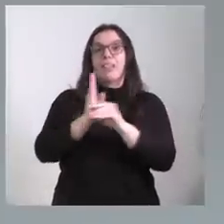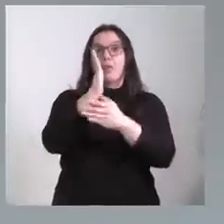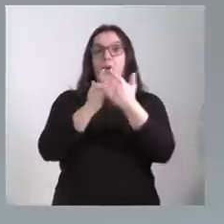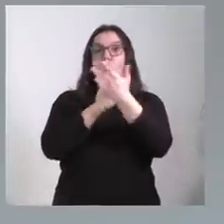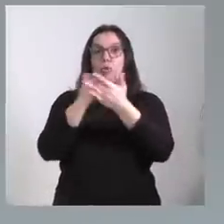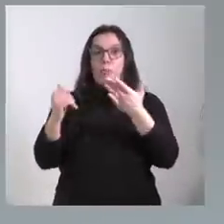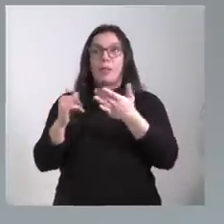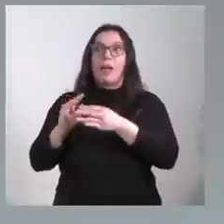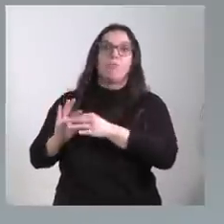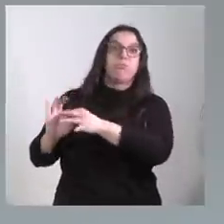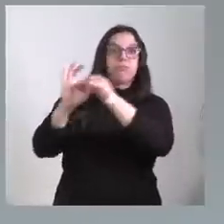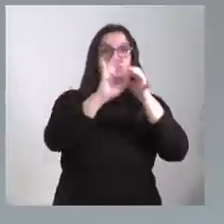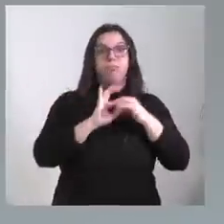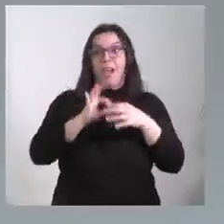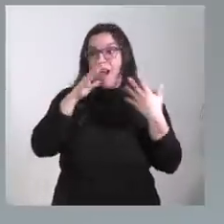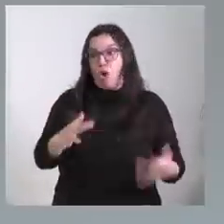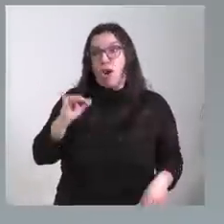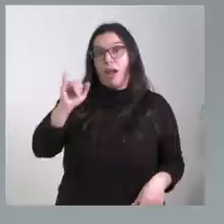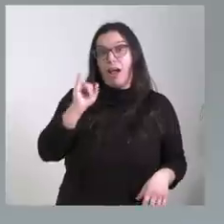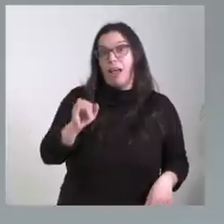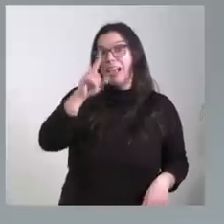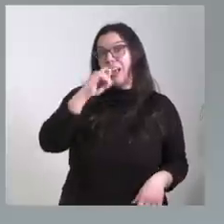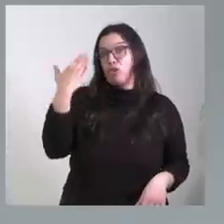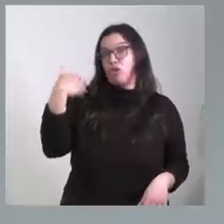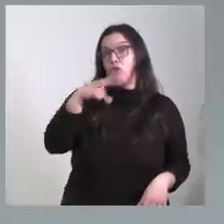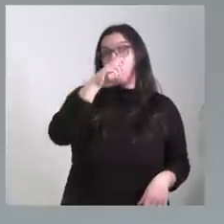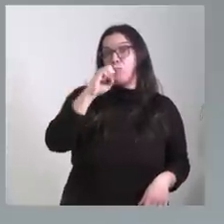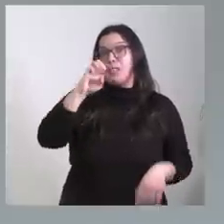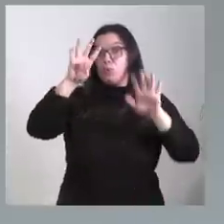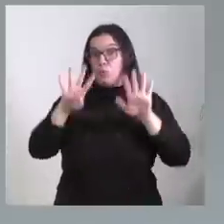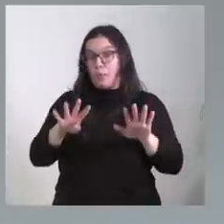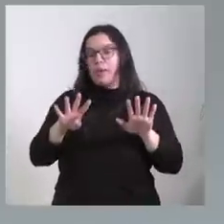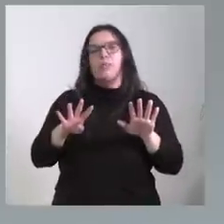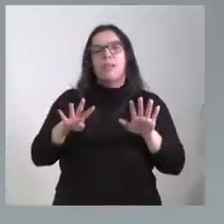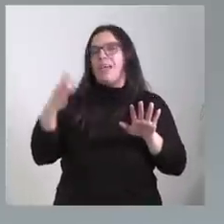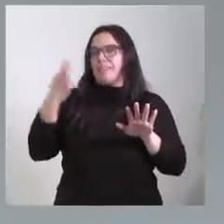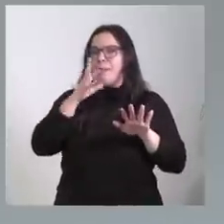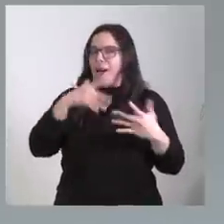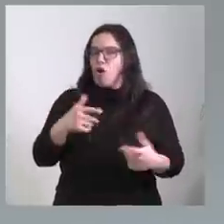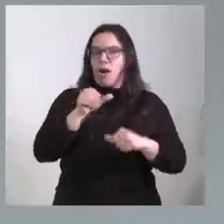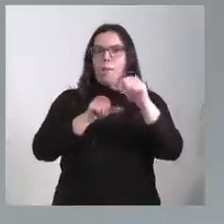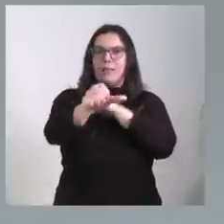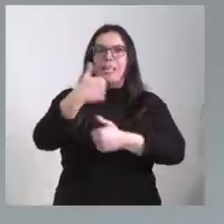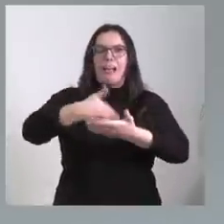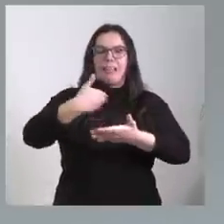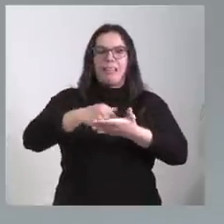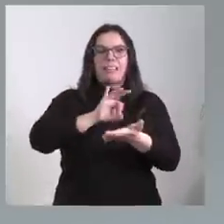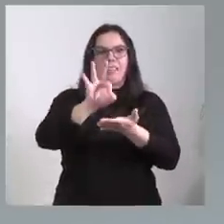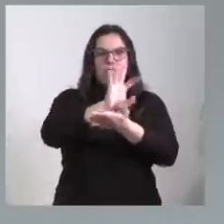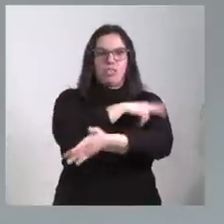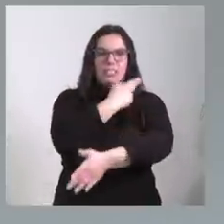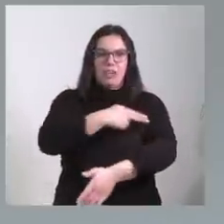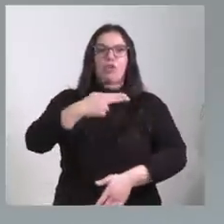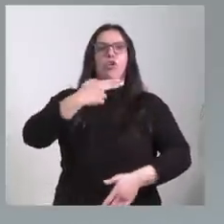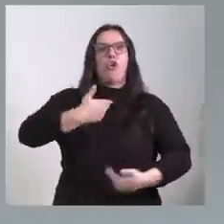que el que existe como ustedes saben proviene del año 2009 y que tiene que garantizar los servicios sanitarios que prestan las comunidades autónomas naturalmente que